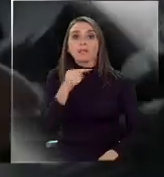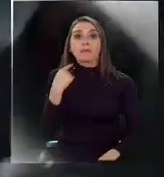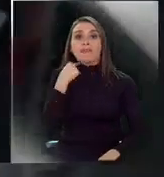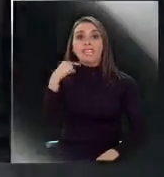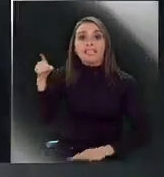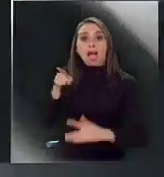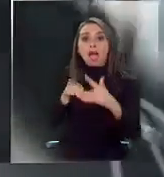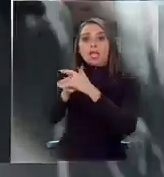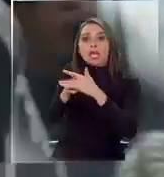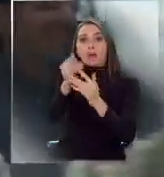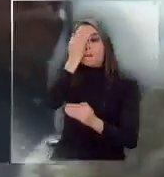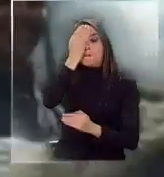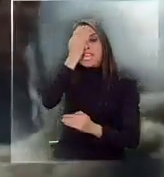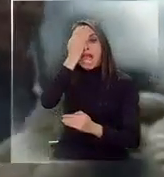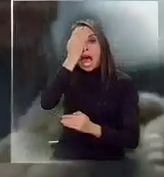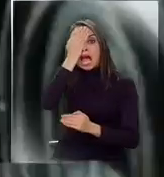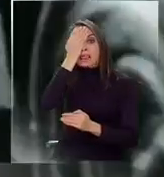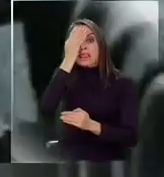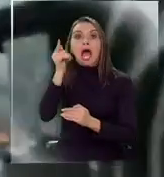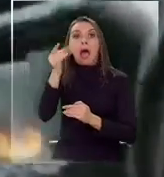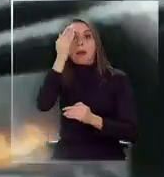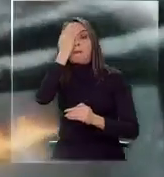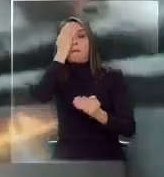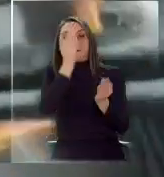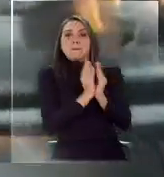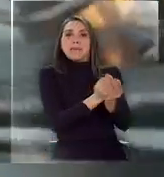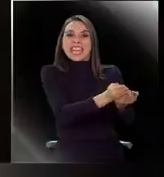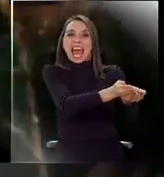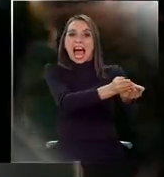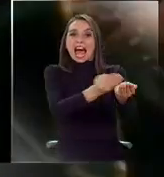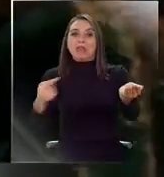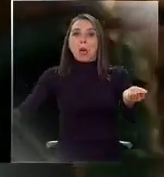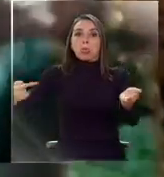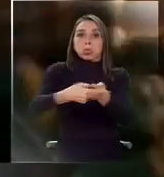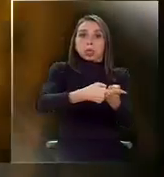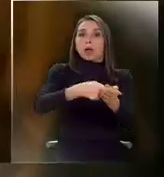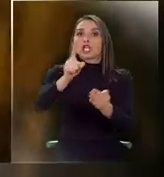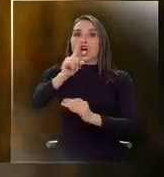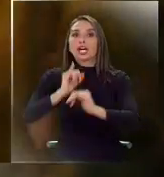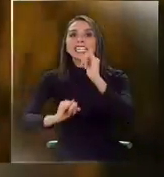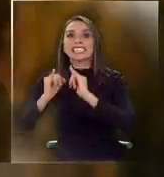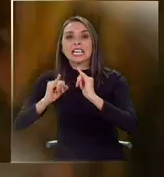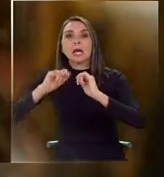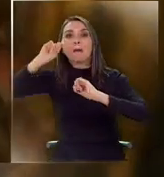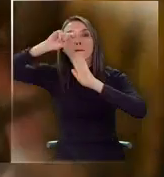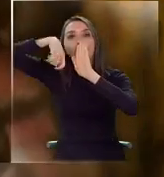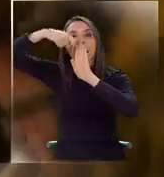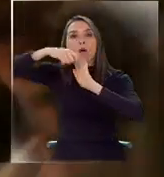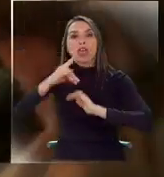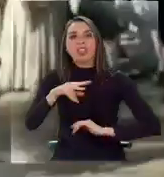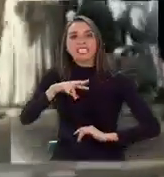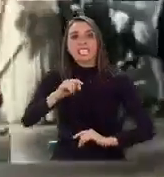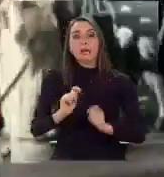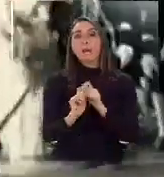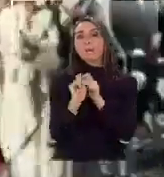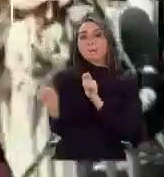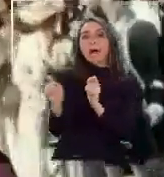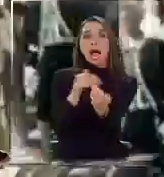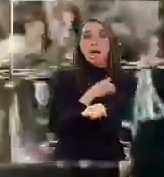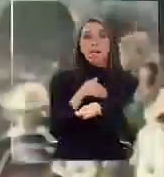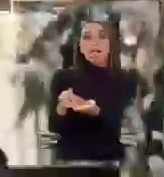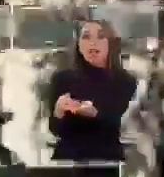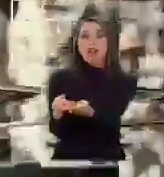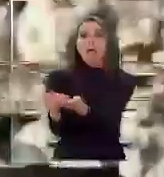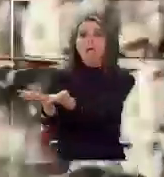hackers. Piratas que atacan piratas, pero no en el mar, sino que en Internet. Disney tendría que pagar una millonaria suma si